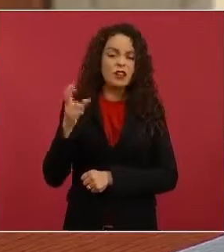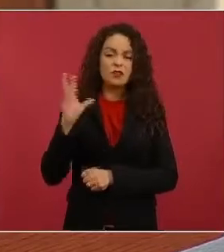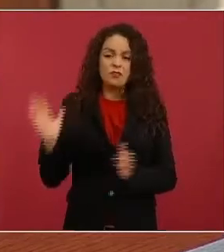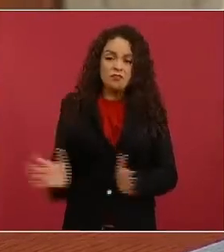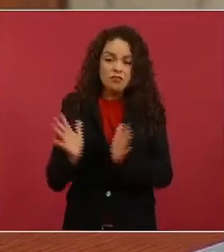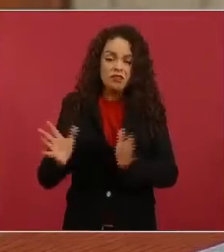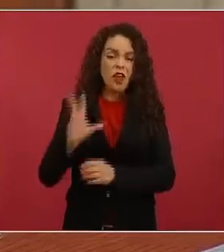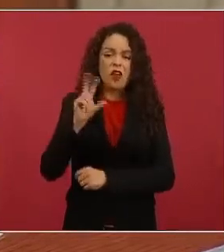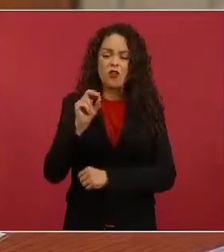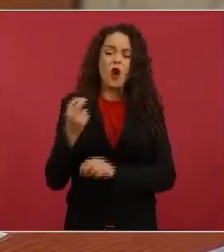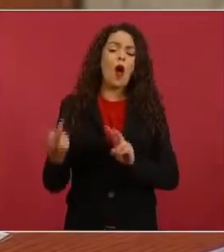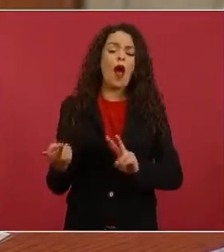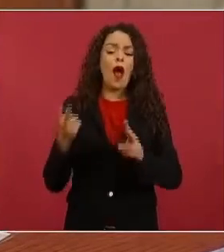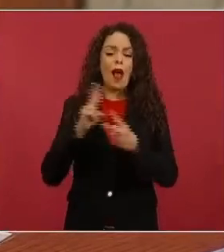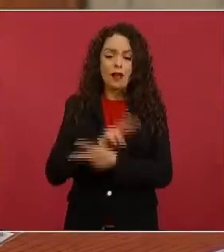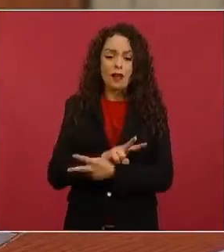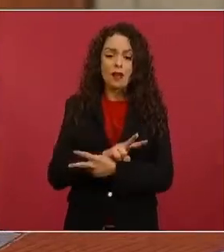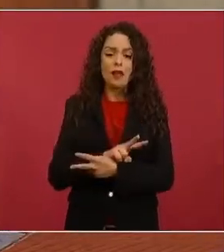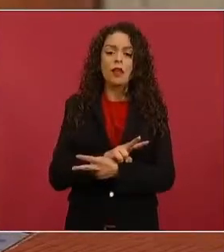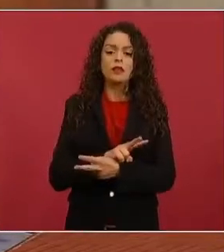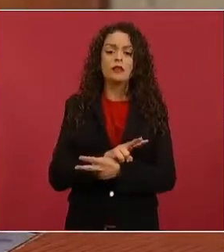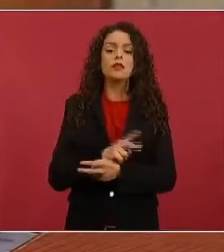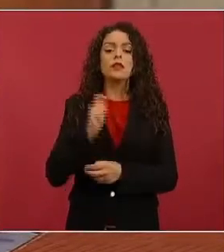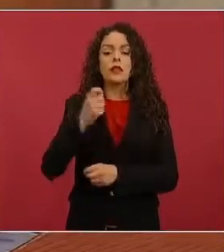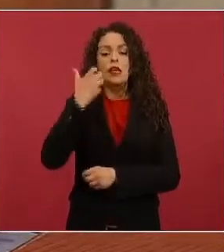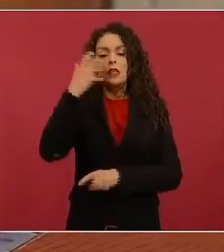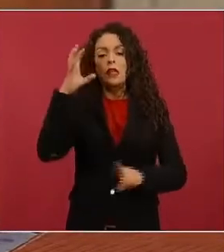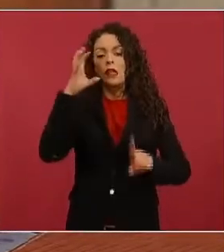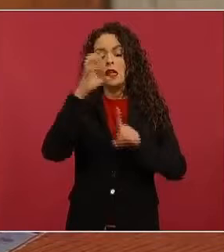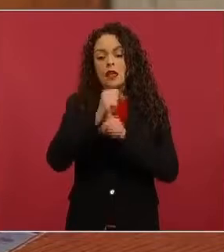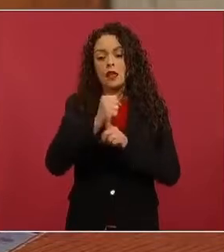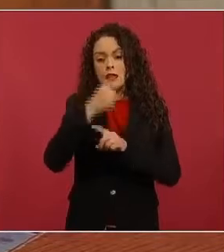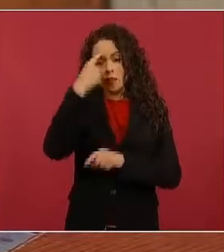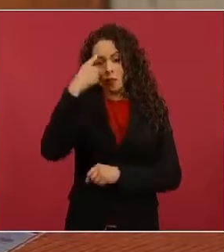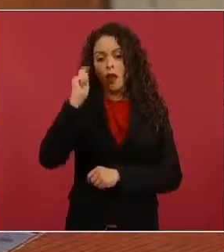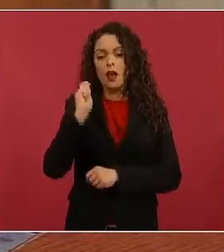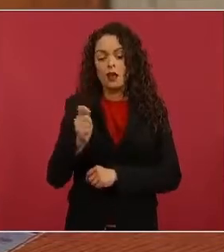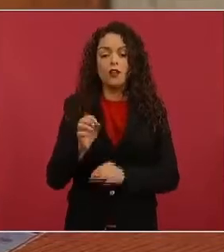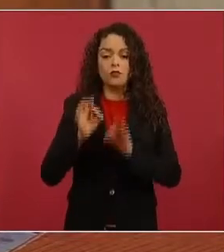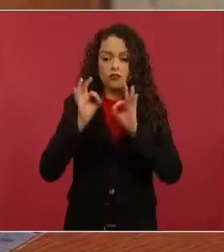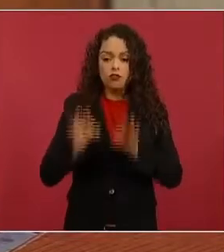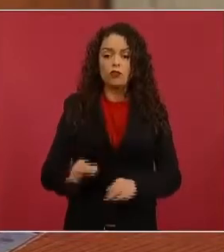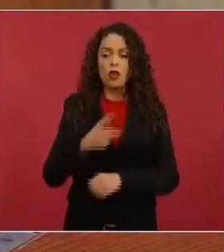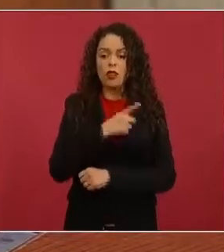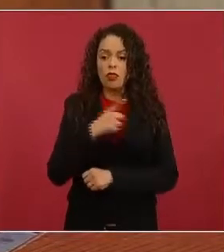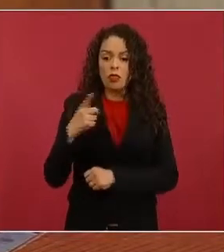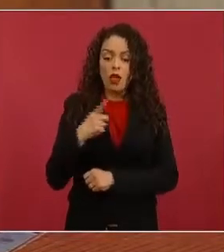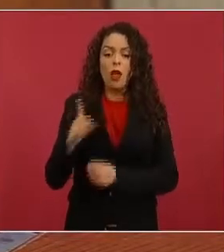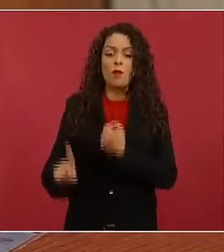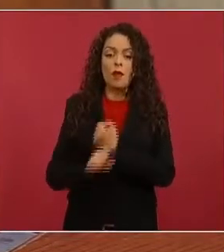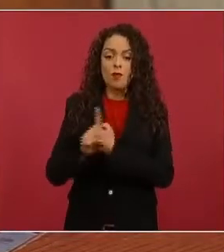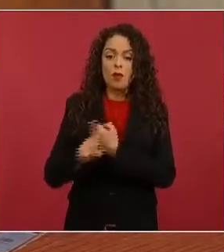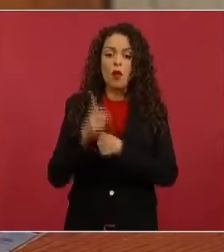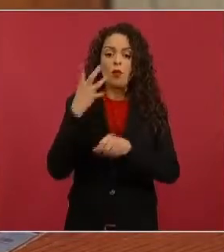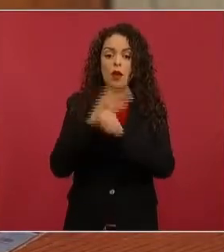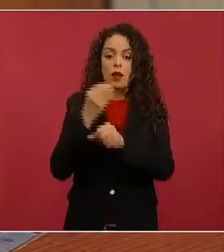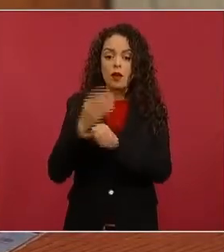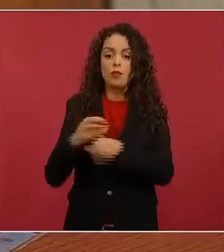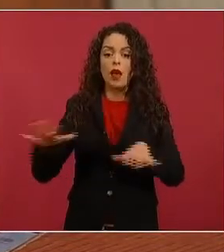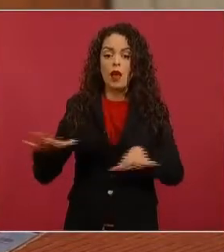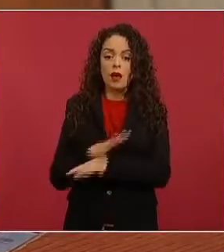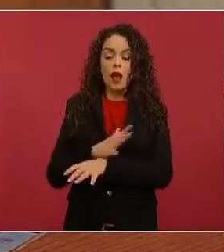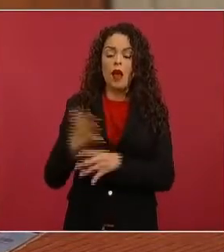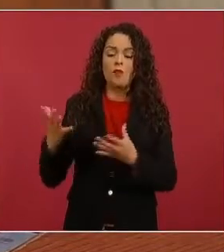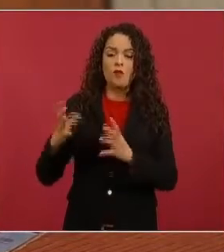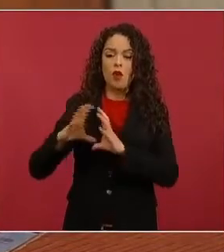hechos, como en pocos países del mundo, el propósito de contribuir a enfrentar de manera auténtica el grave problema del cambio